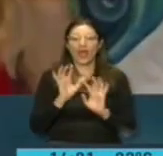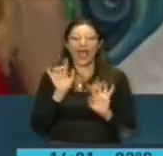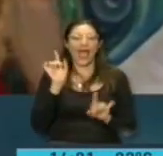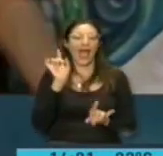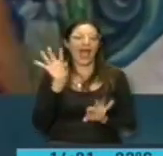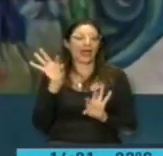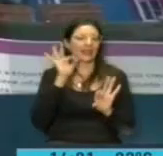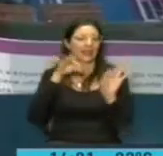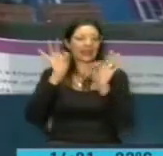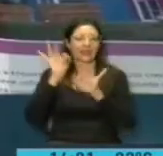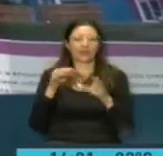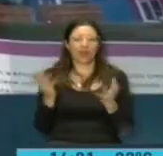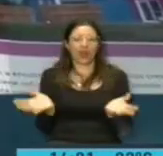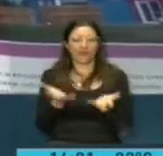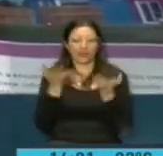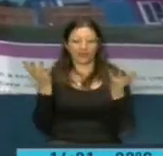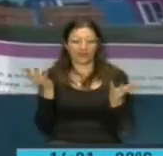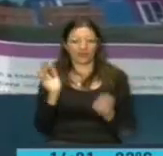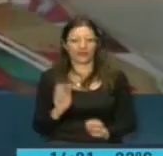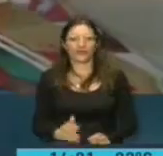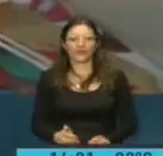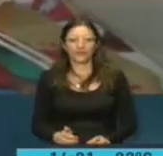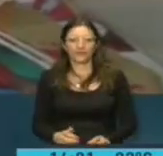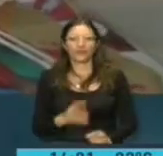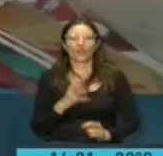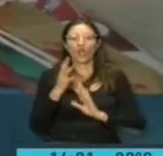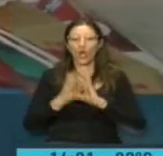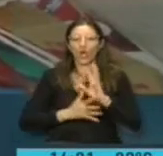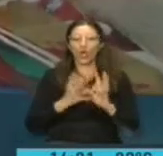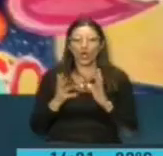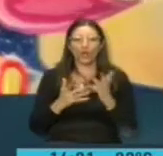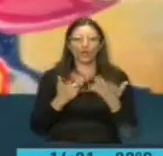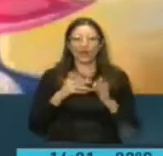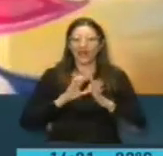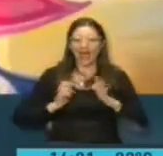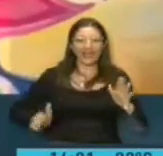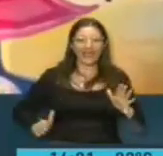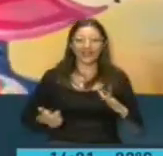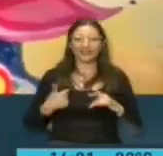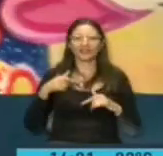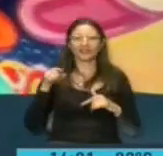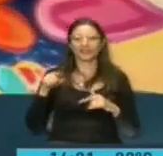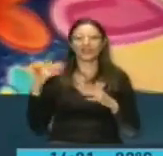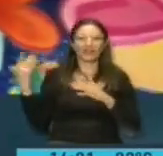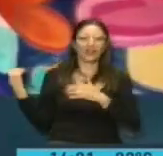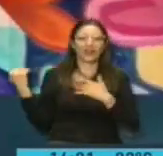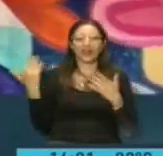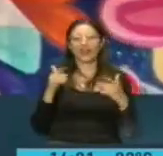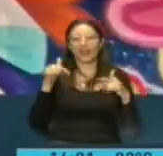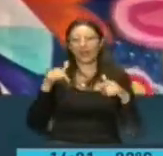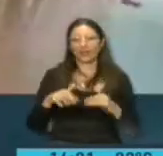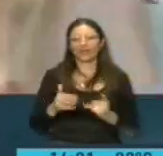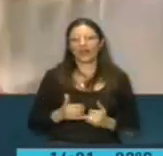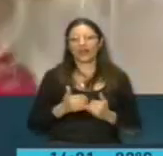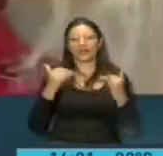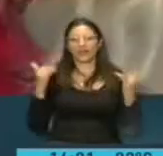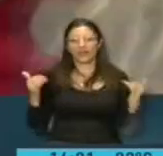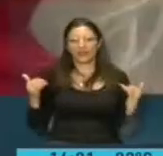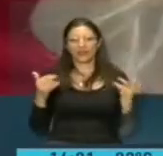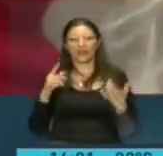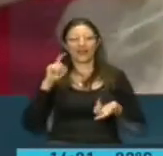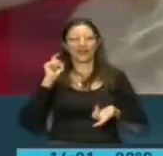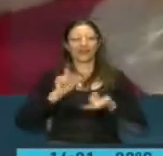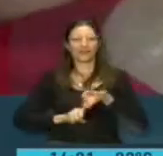este color que levanta, porque vos, los colores tienen su energía. Eligieron este reinado de amor para regalárselo el día del